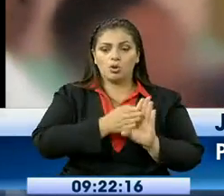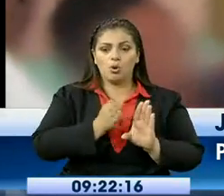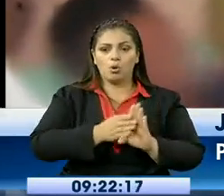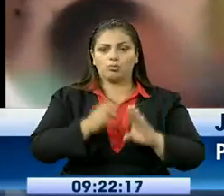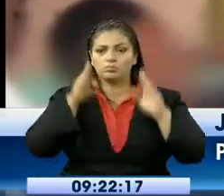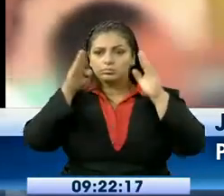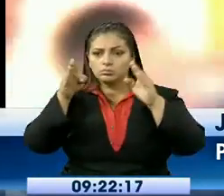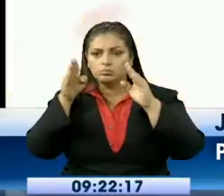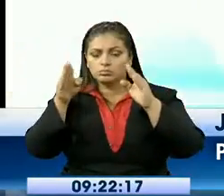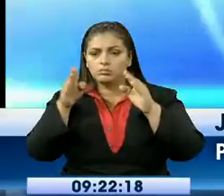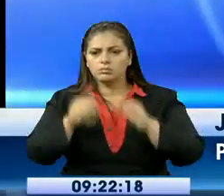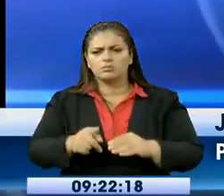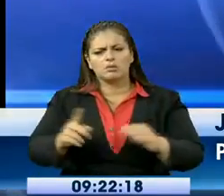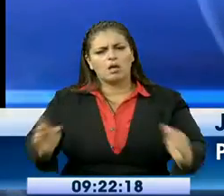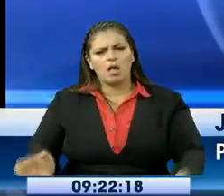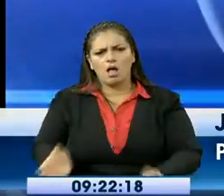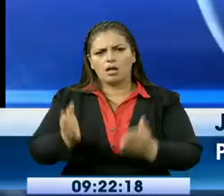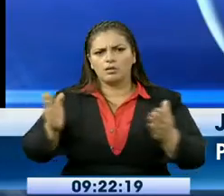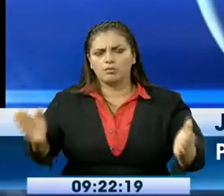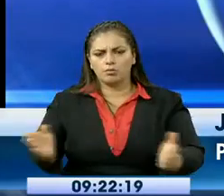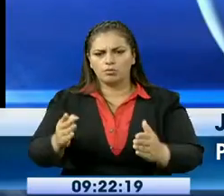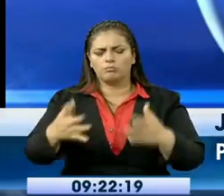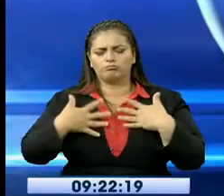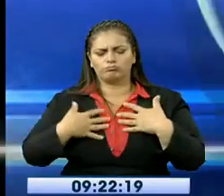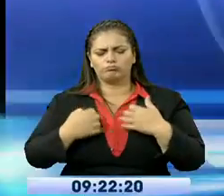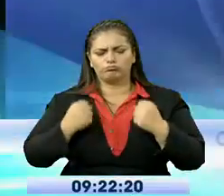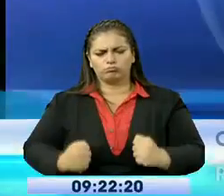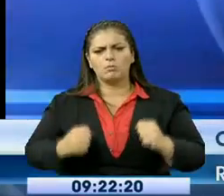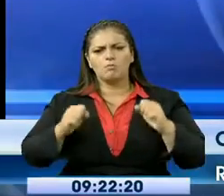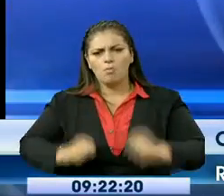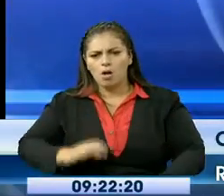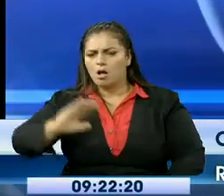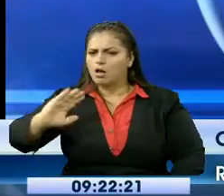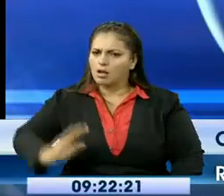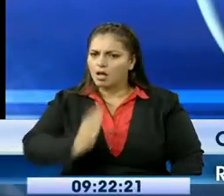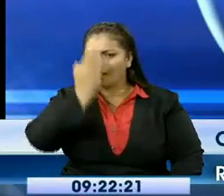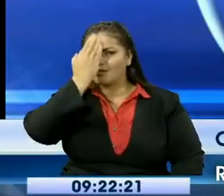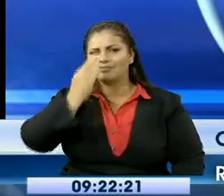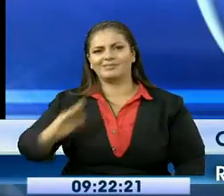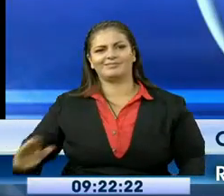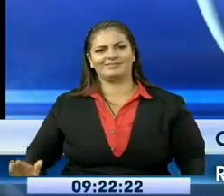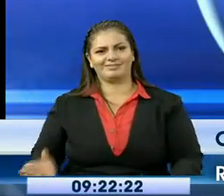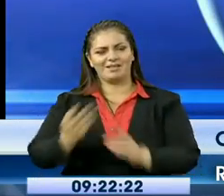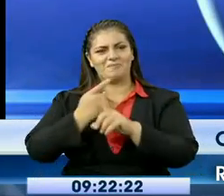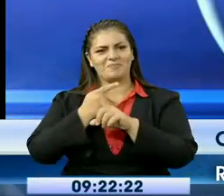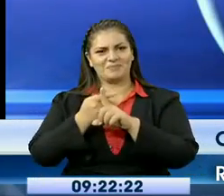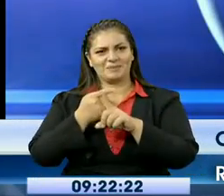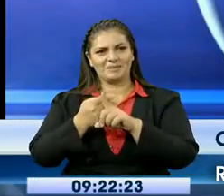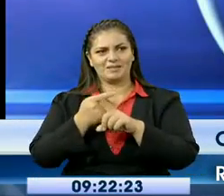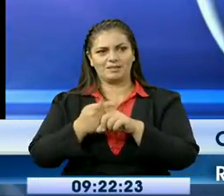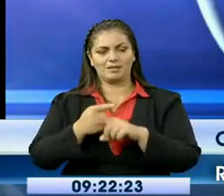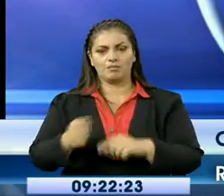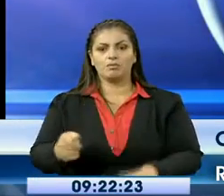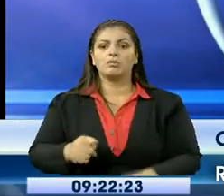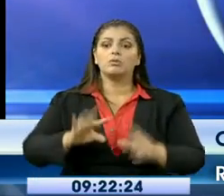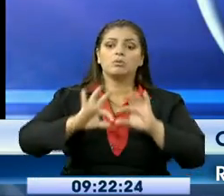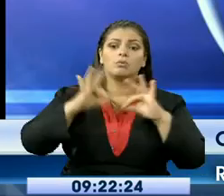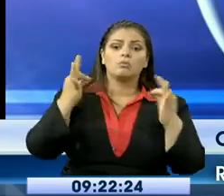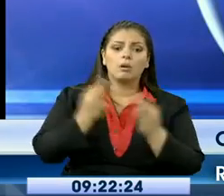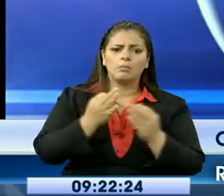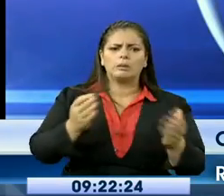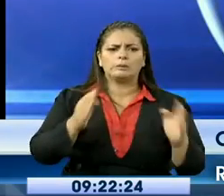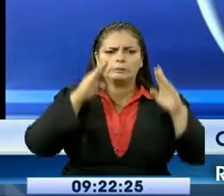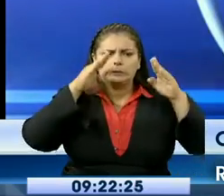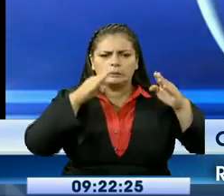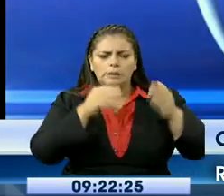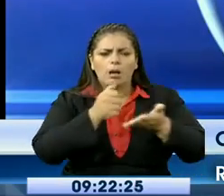terapias psicológicas, se está trabajando la adherencia al tratamiento, se está trabajando también con la familia. Y si nosotros tenemos resultados